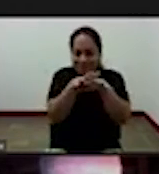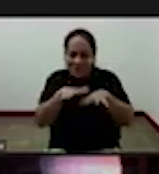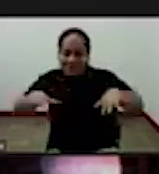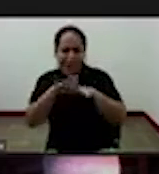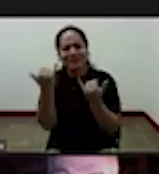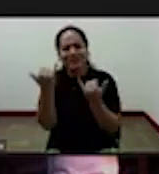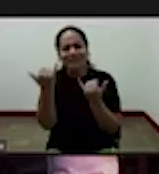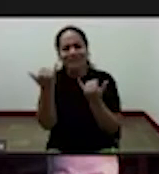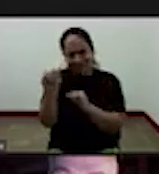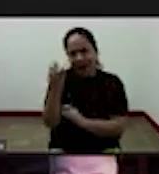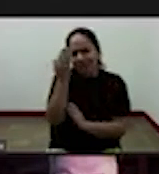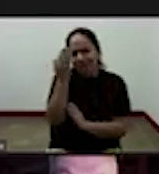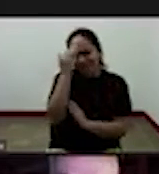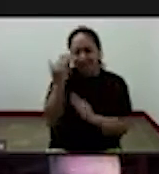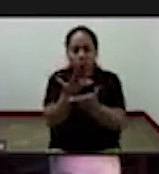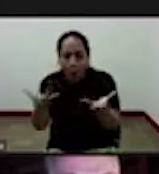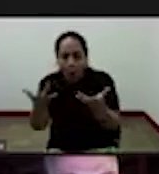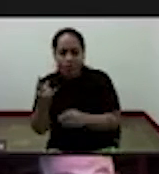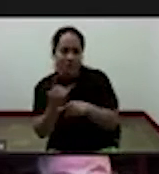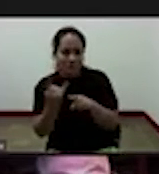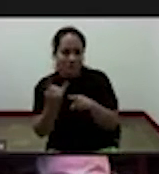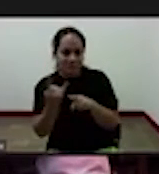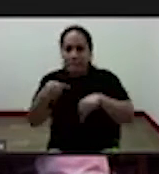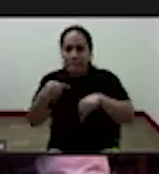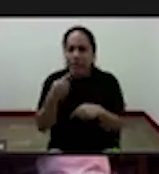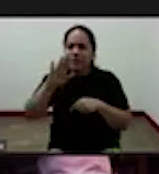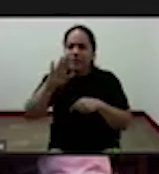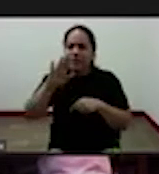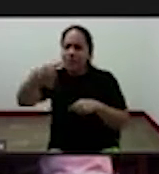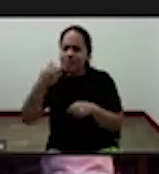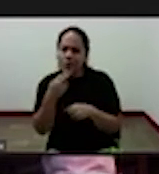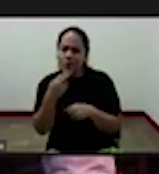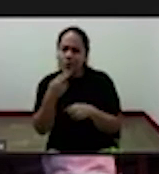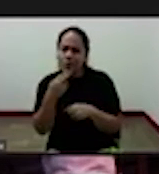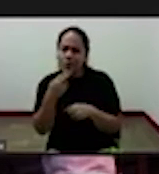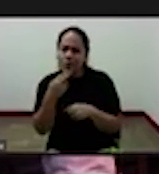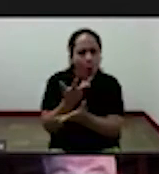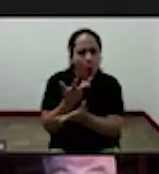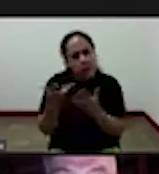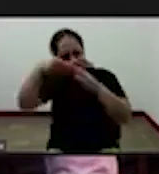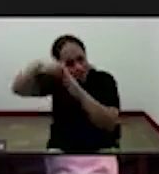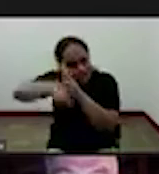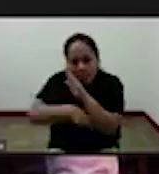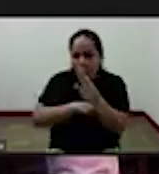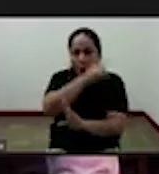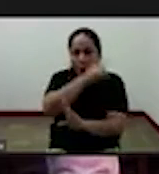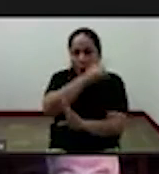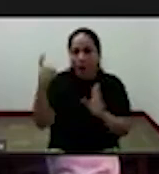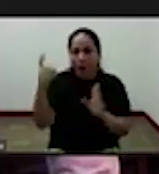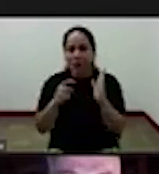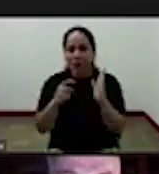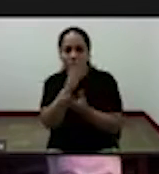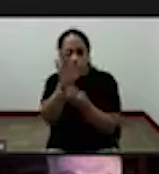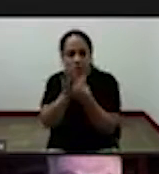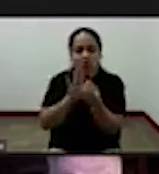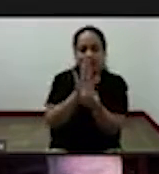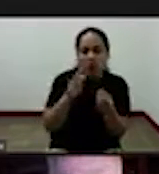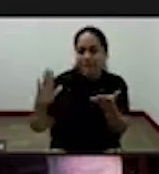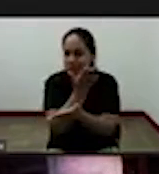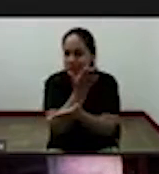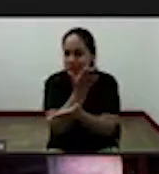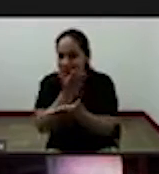los materiales. Luego te empapas de manera muy profunda de las vanguardias en música y hablas de